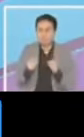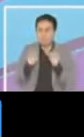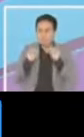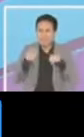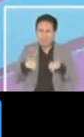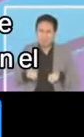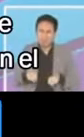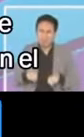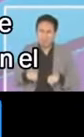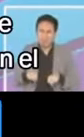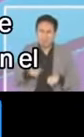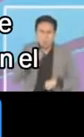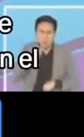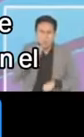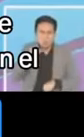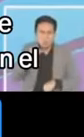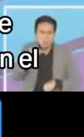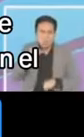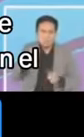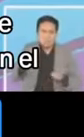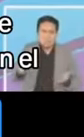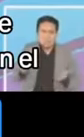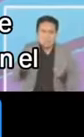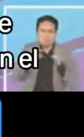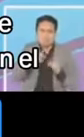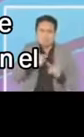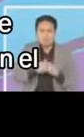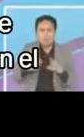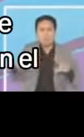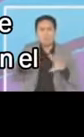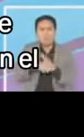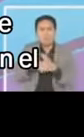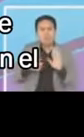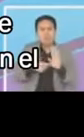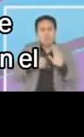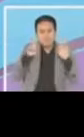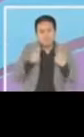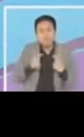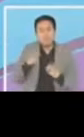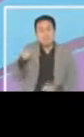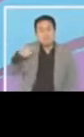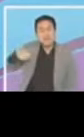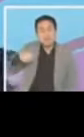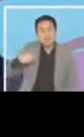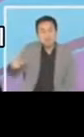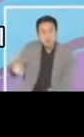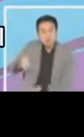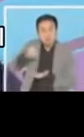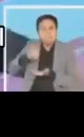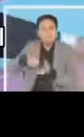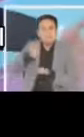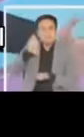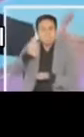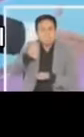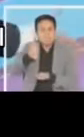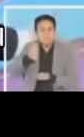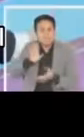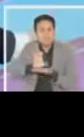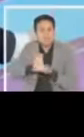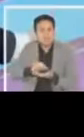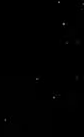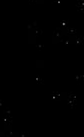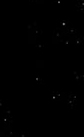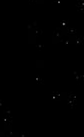aprobar prontamente la insistencia que vamos a hacer del pacto fiscal en el Senado para tener más recursos, no para llenarle los bolsillos al